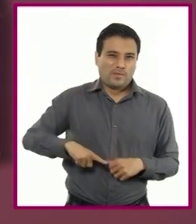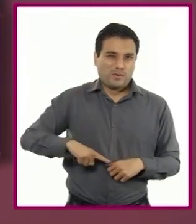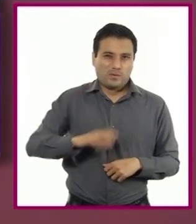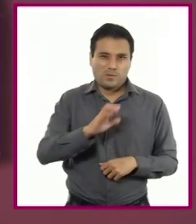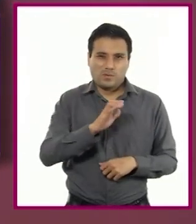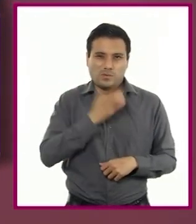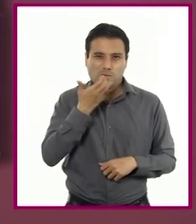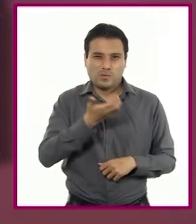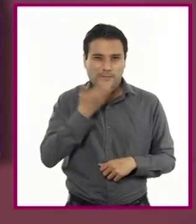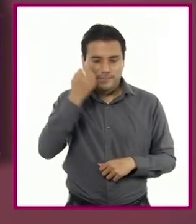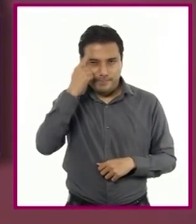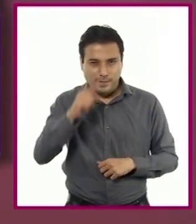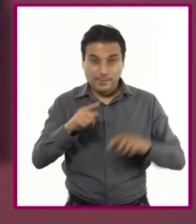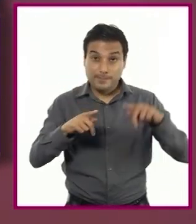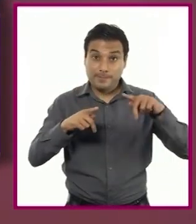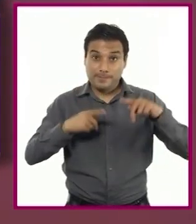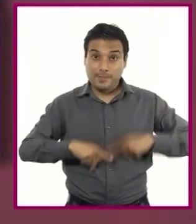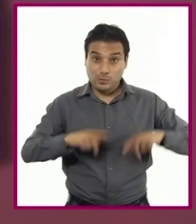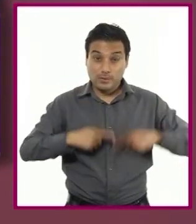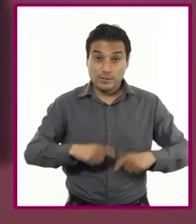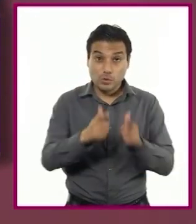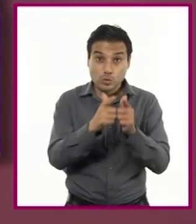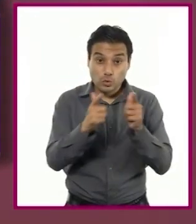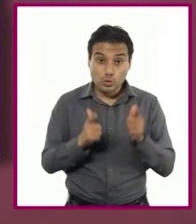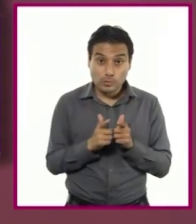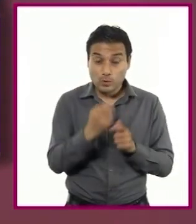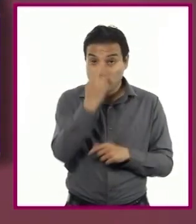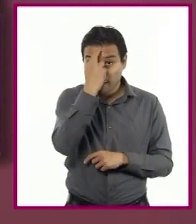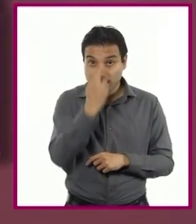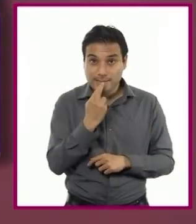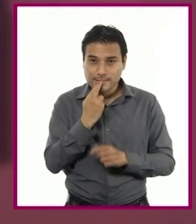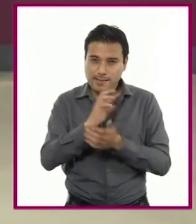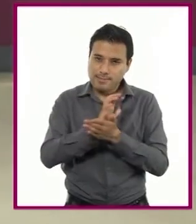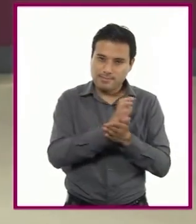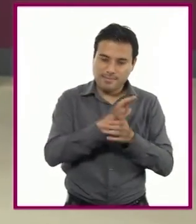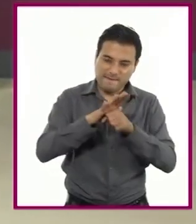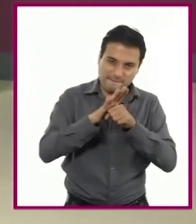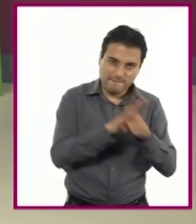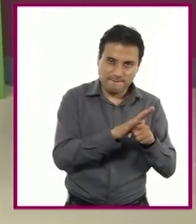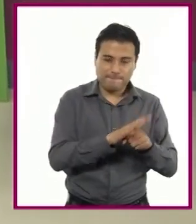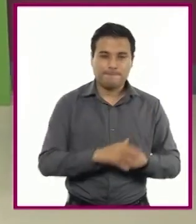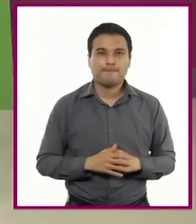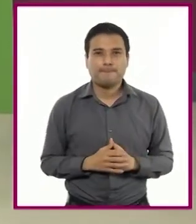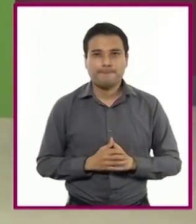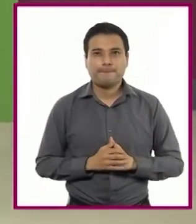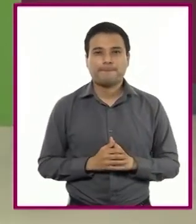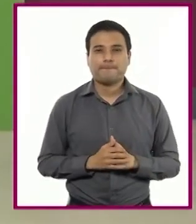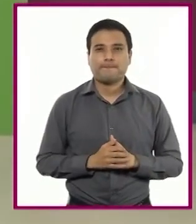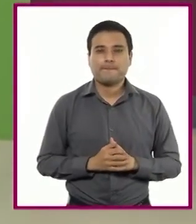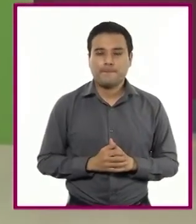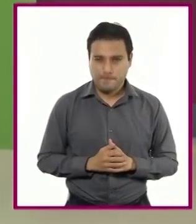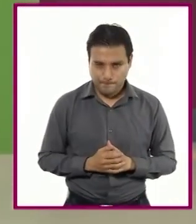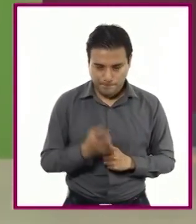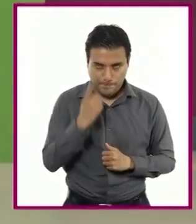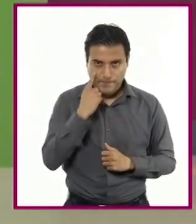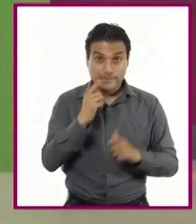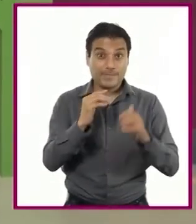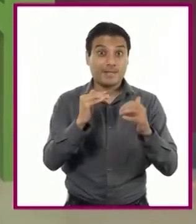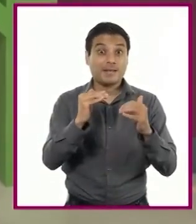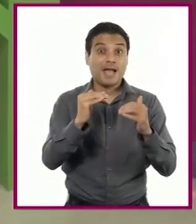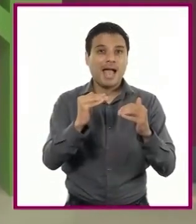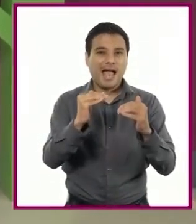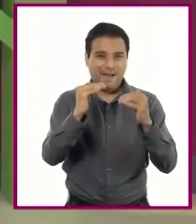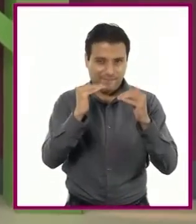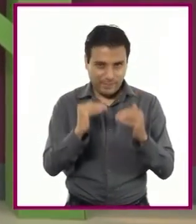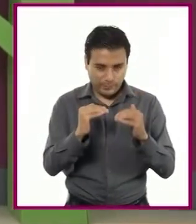opresión y dominación de un grupo racial por otro. A continuación, se muestran algunos de